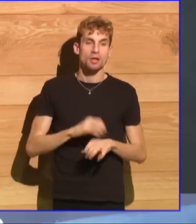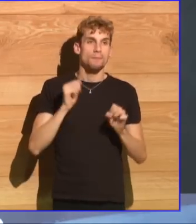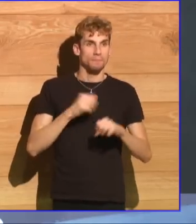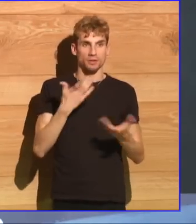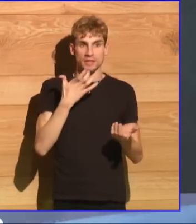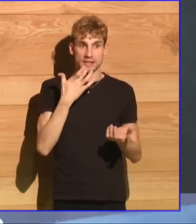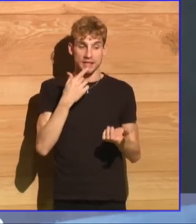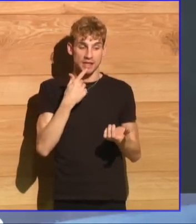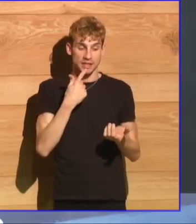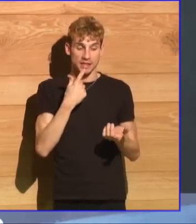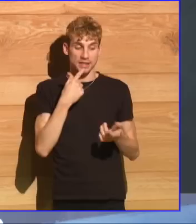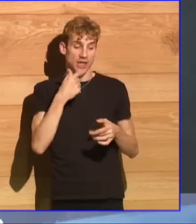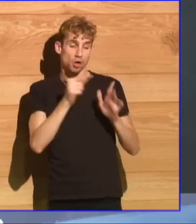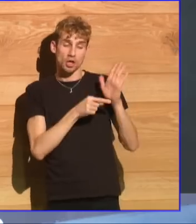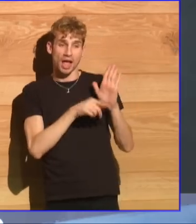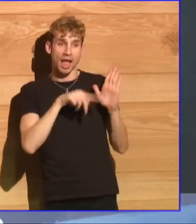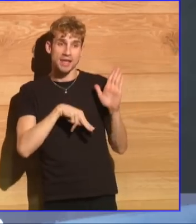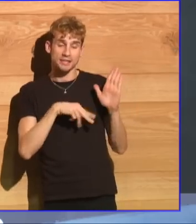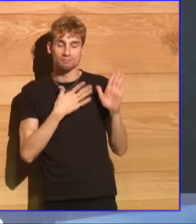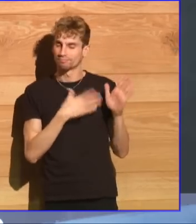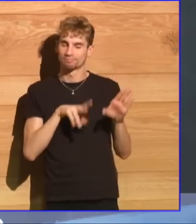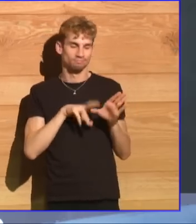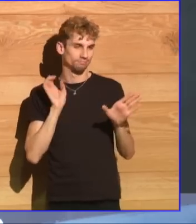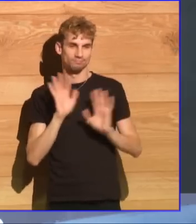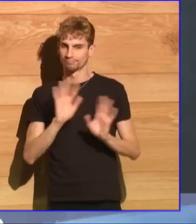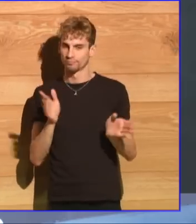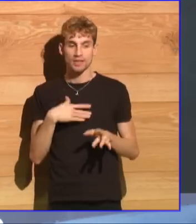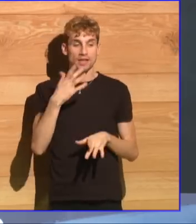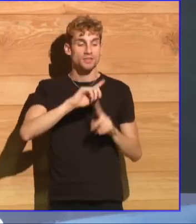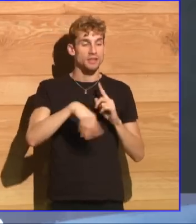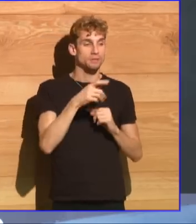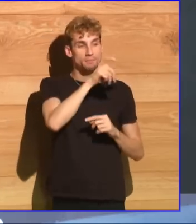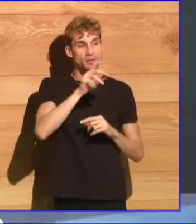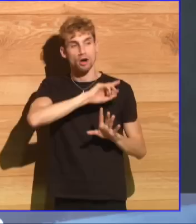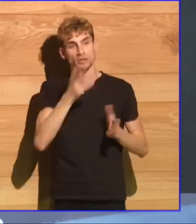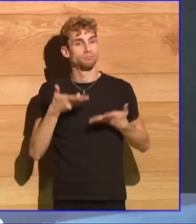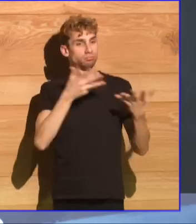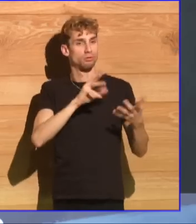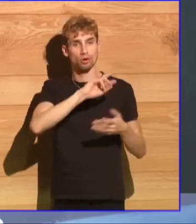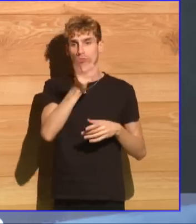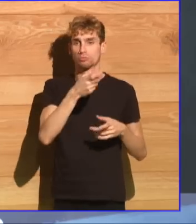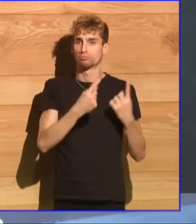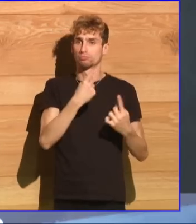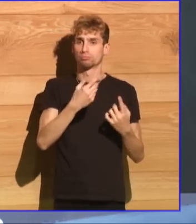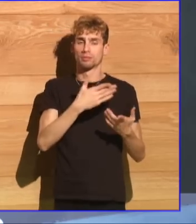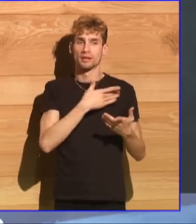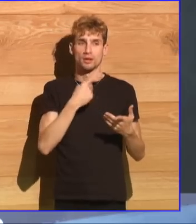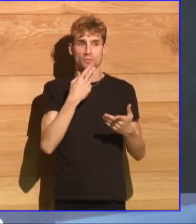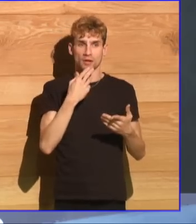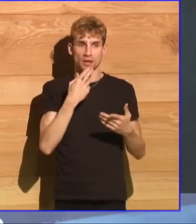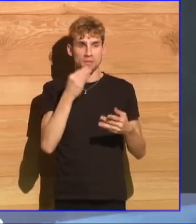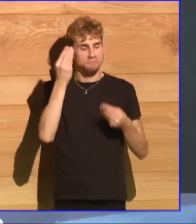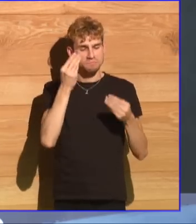condición, me bajo. Y después, cuando ya estaba ofrecida a otra gente, unos querían que la dirigiera Joe Dante, otros la veían como una